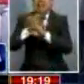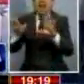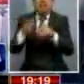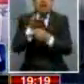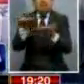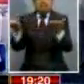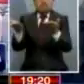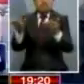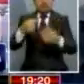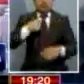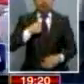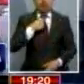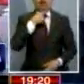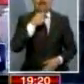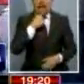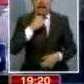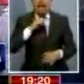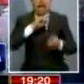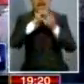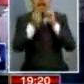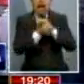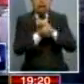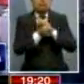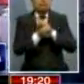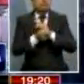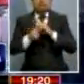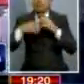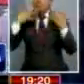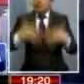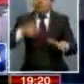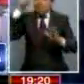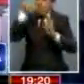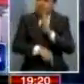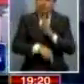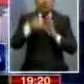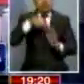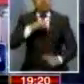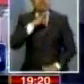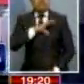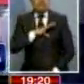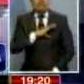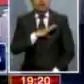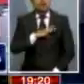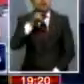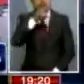No han entendido nada. Yo quiero cambios revolucionarios para nuestro país. Revolucionarios.